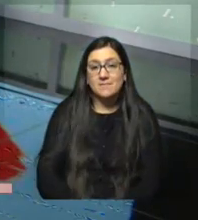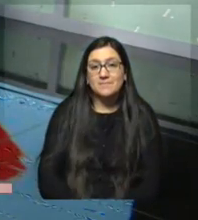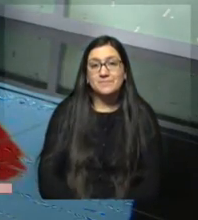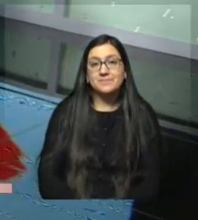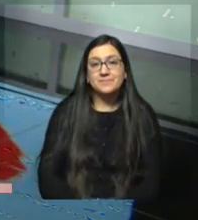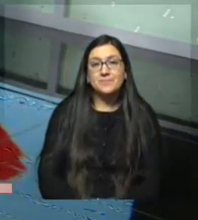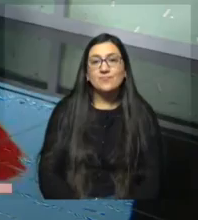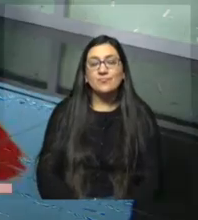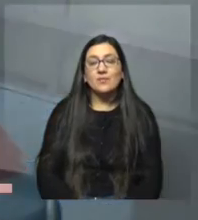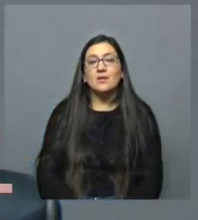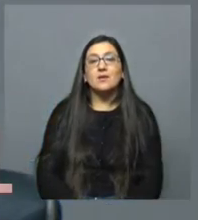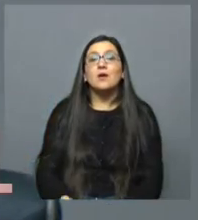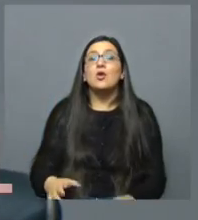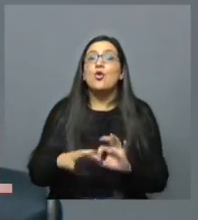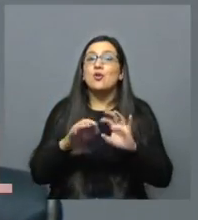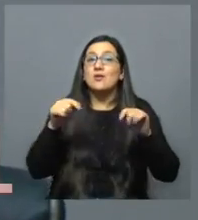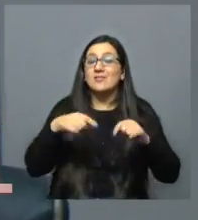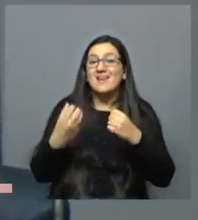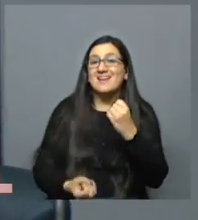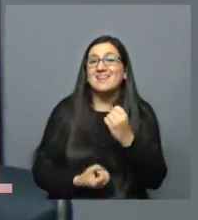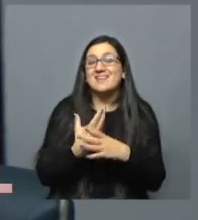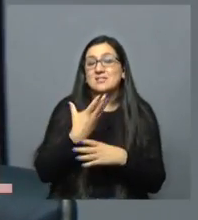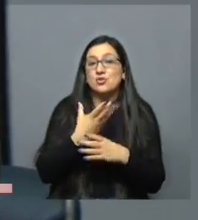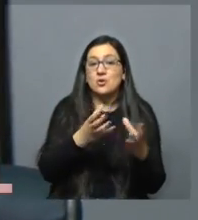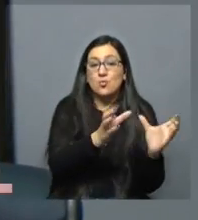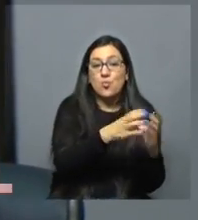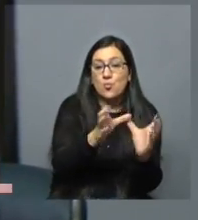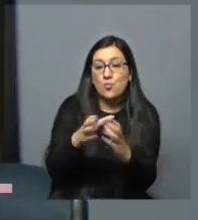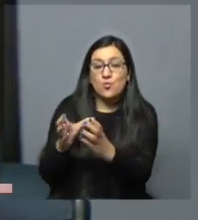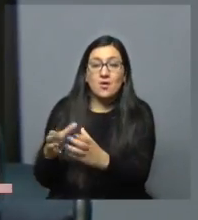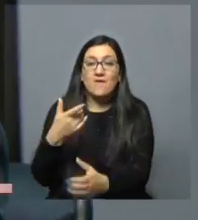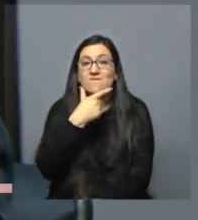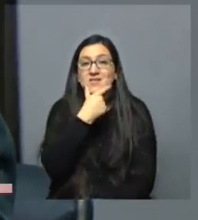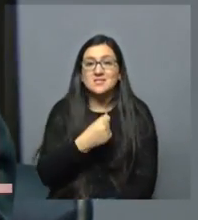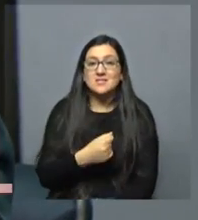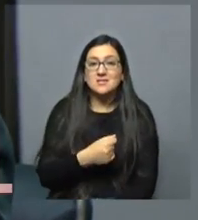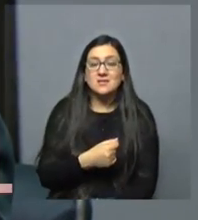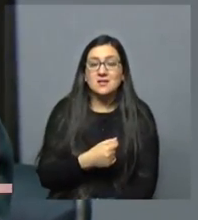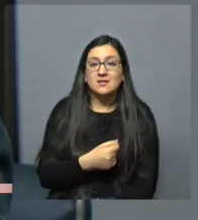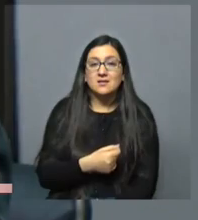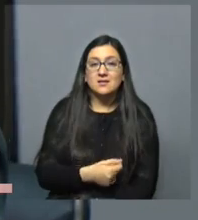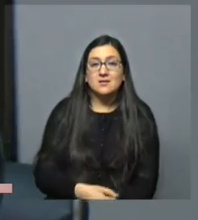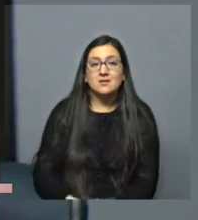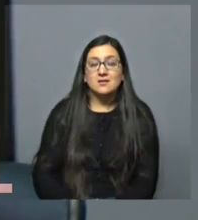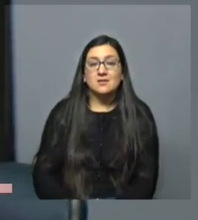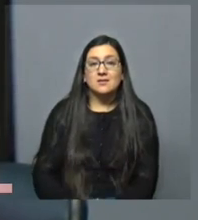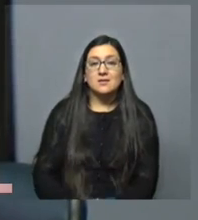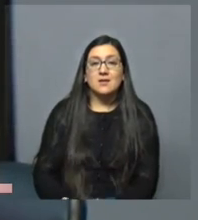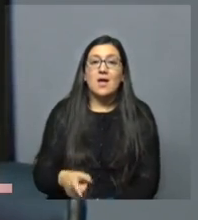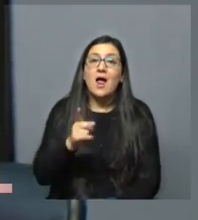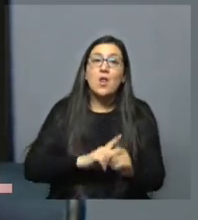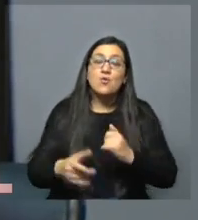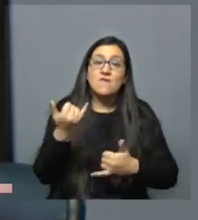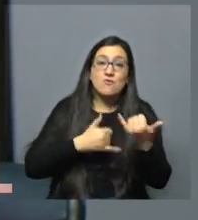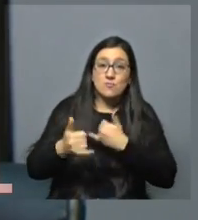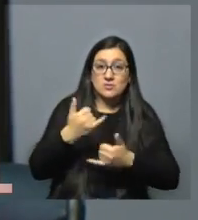de esto, la incidencia que tuvo esta creación de burbujas o que te faciliten más un tipo de, digamos, de contenidos